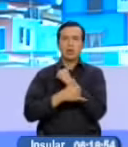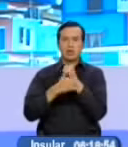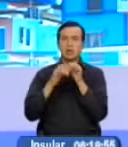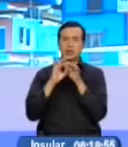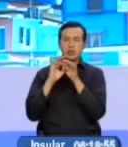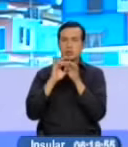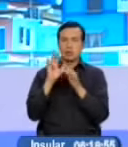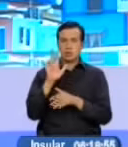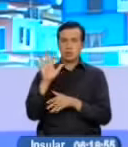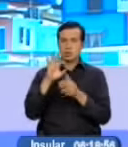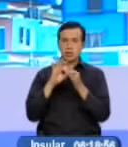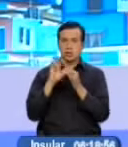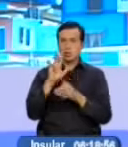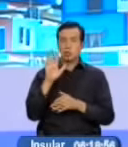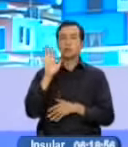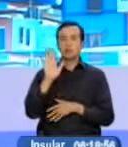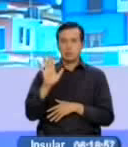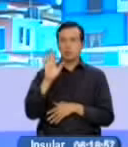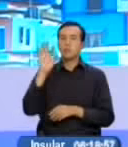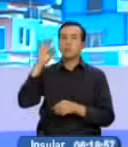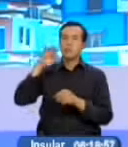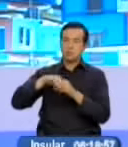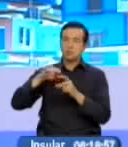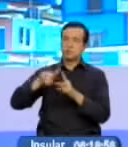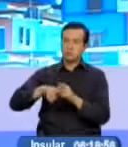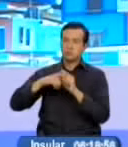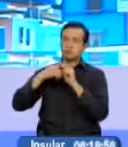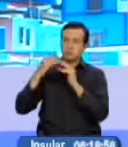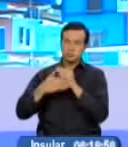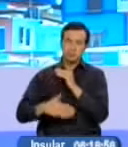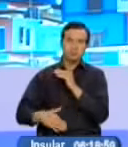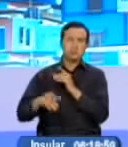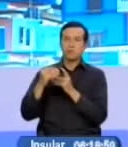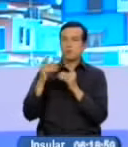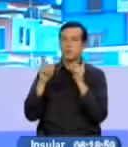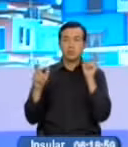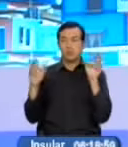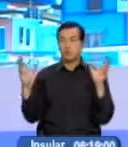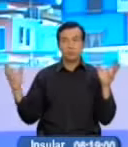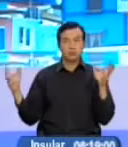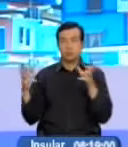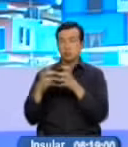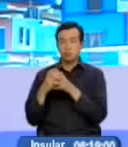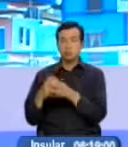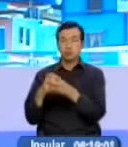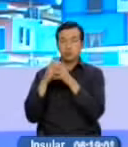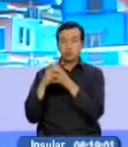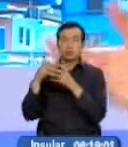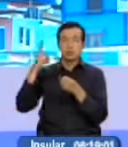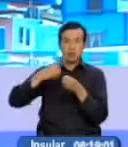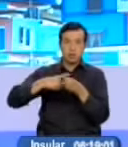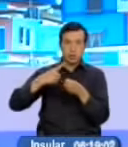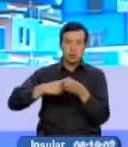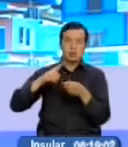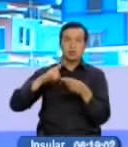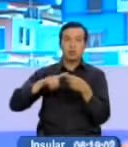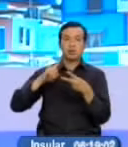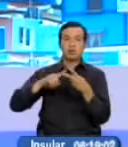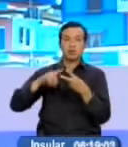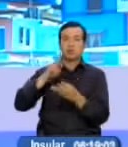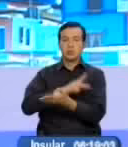de arranque sí hubo una votación y hubo una adhesión importante, original, en Quito,